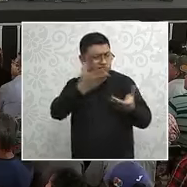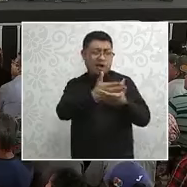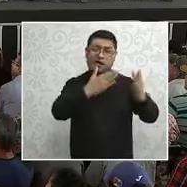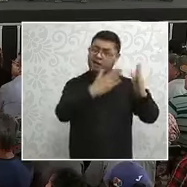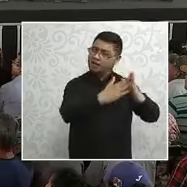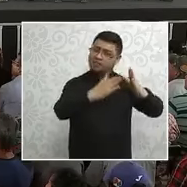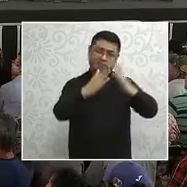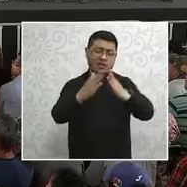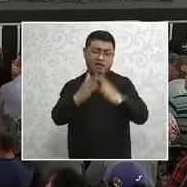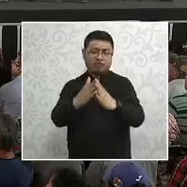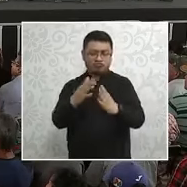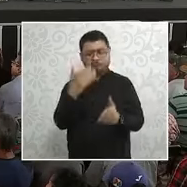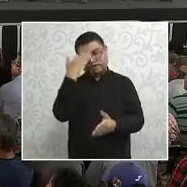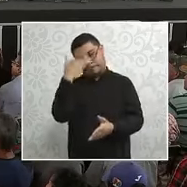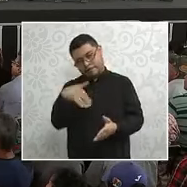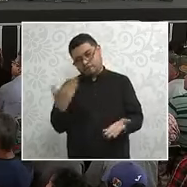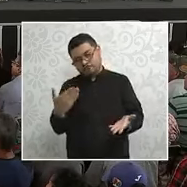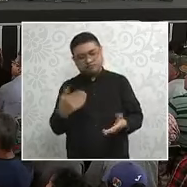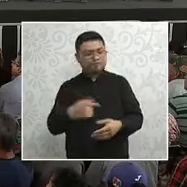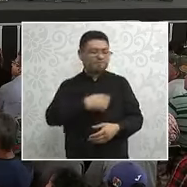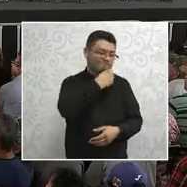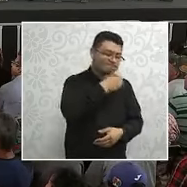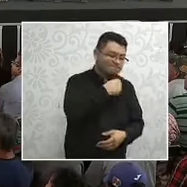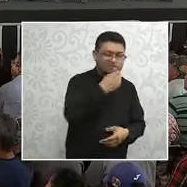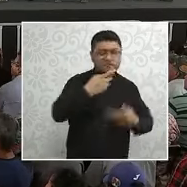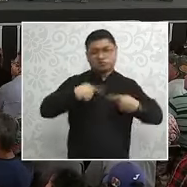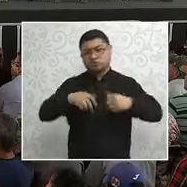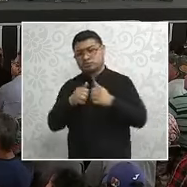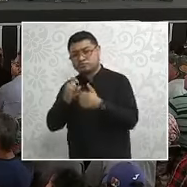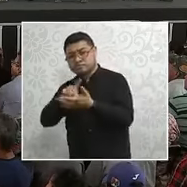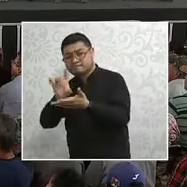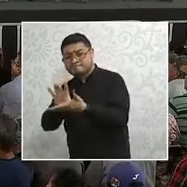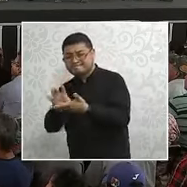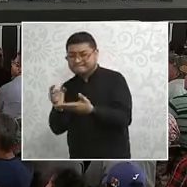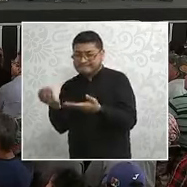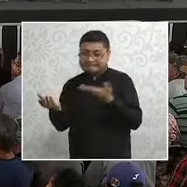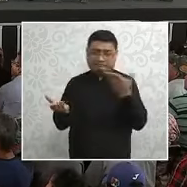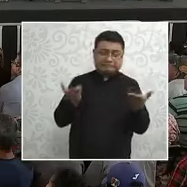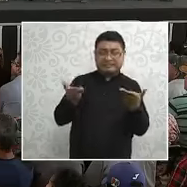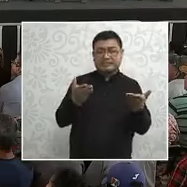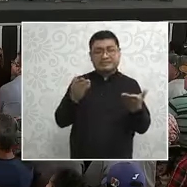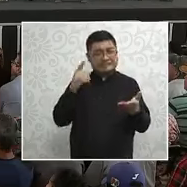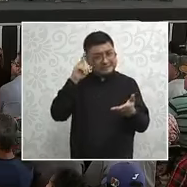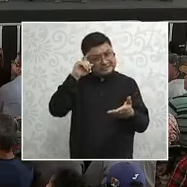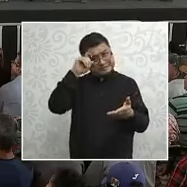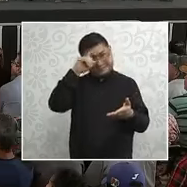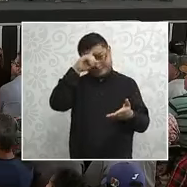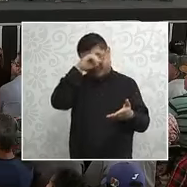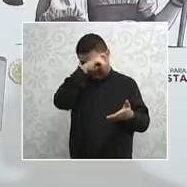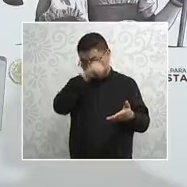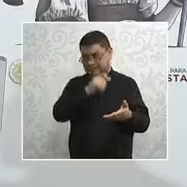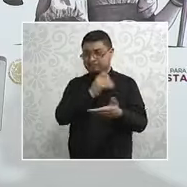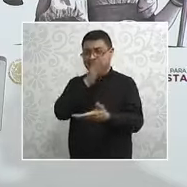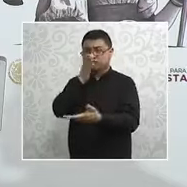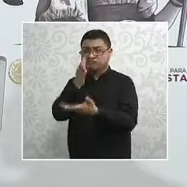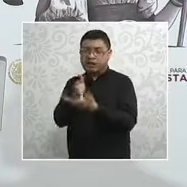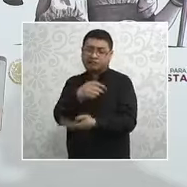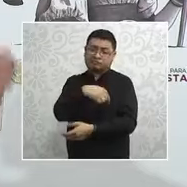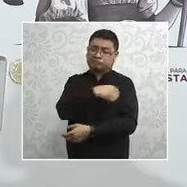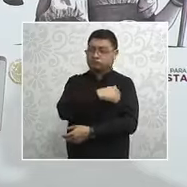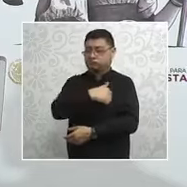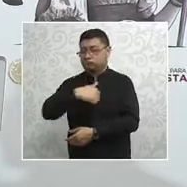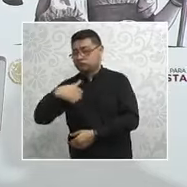y las personas con discapacidad son personas que se dificulta también ya su movilidad Pero